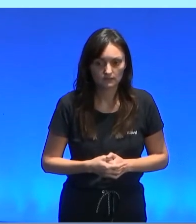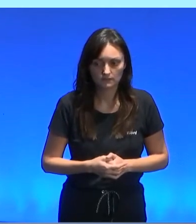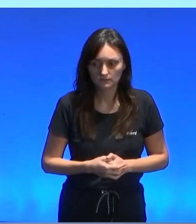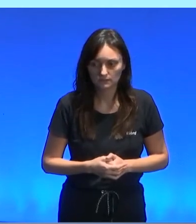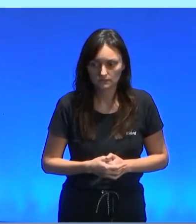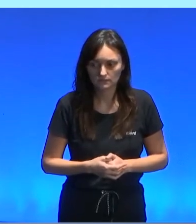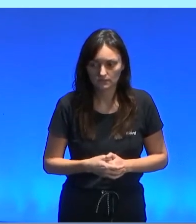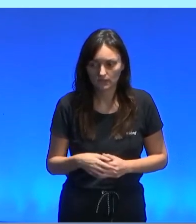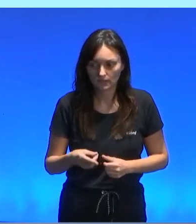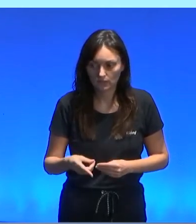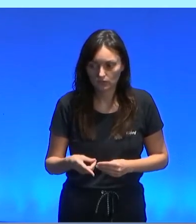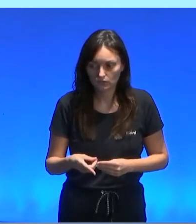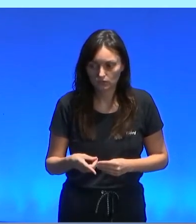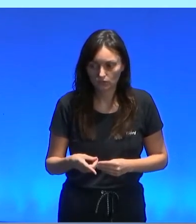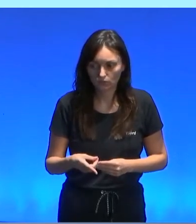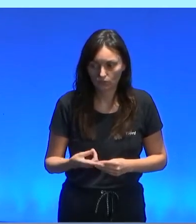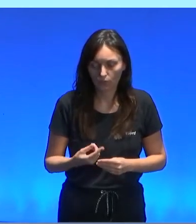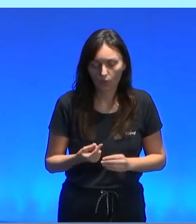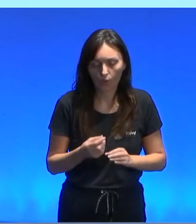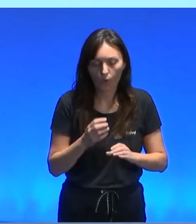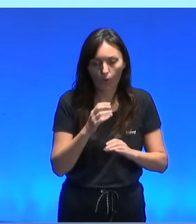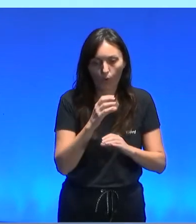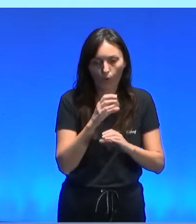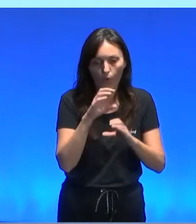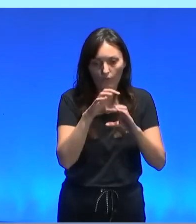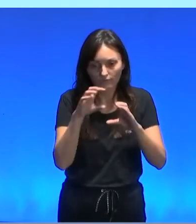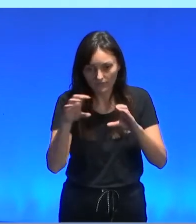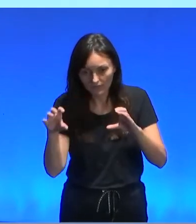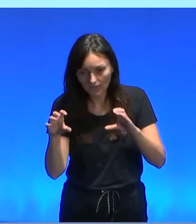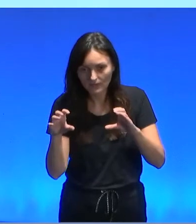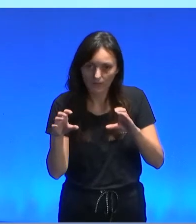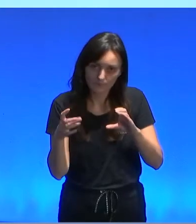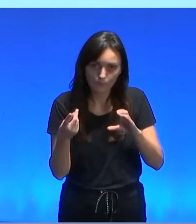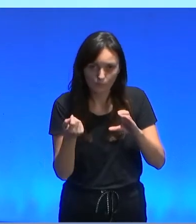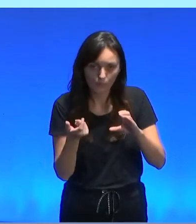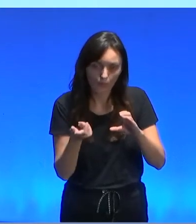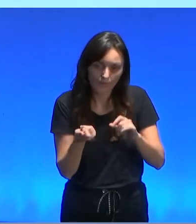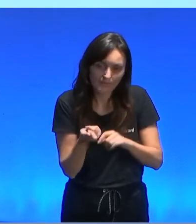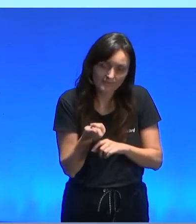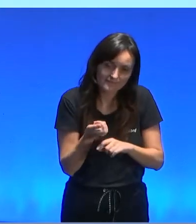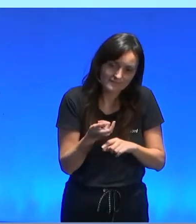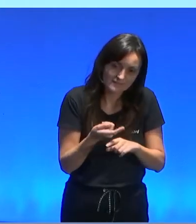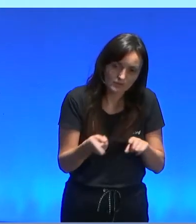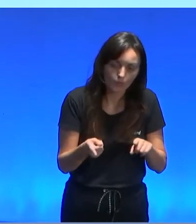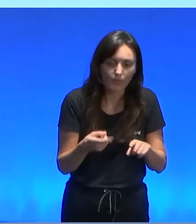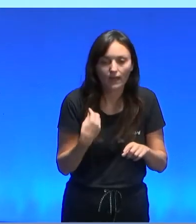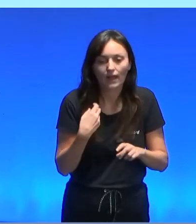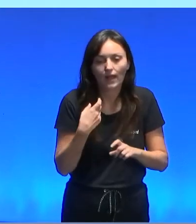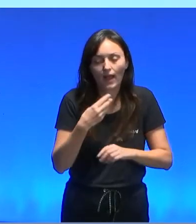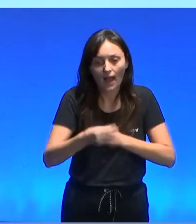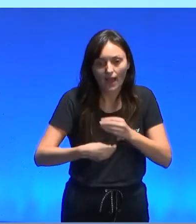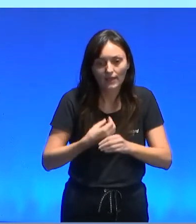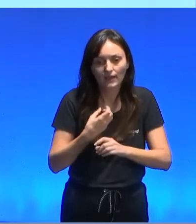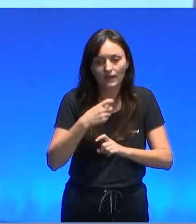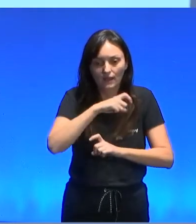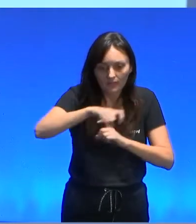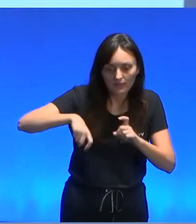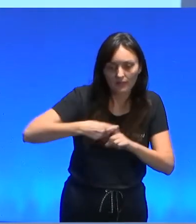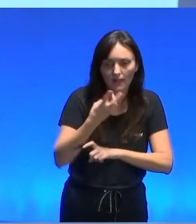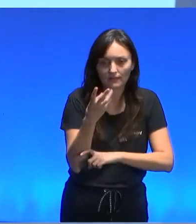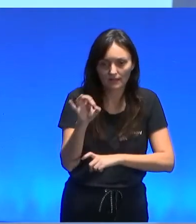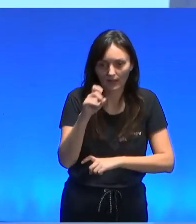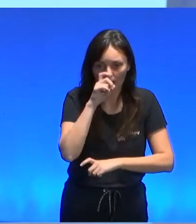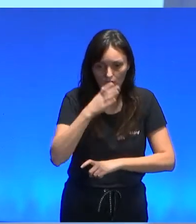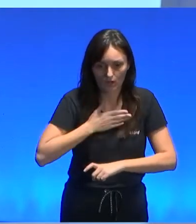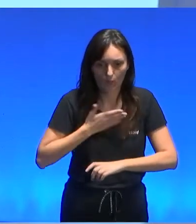un uso de una viñeta que es distinta para celebrar los 30 años de nuestro proyecto. Pero